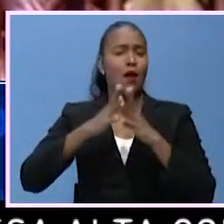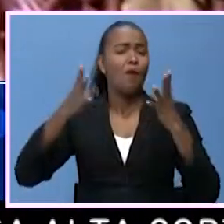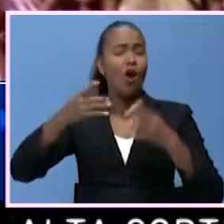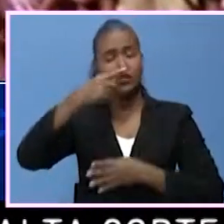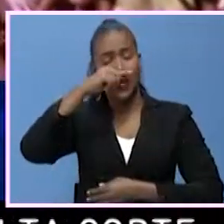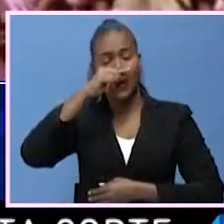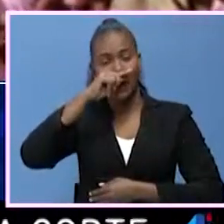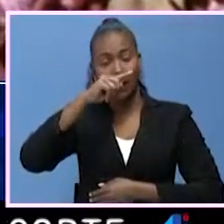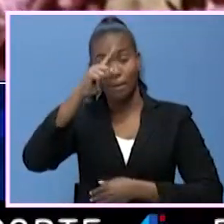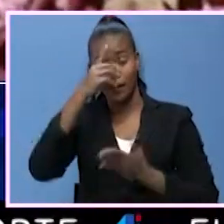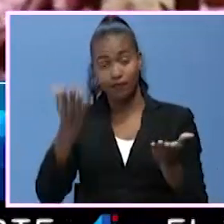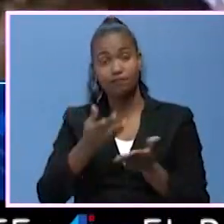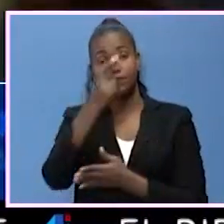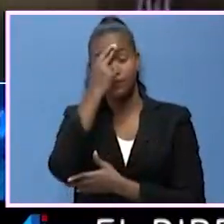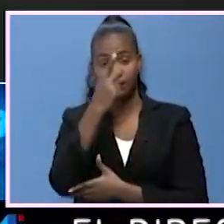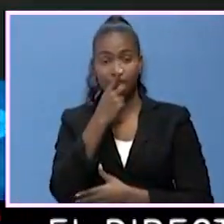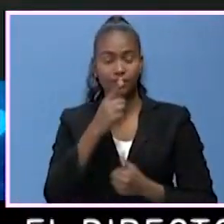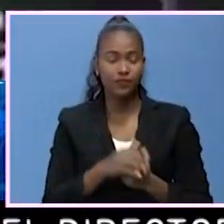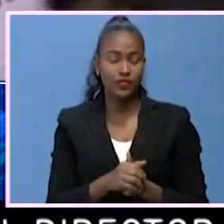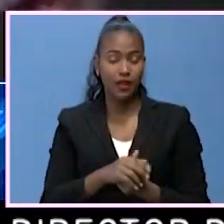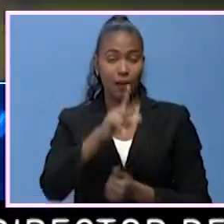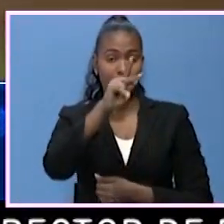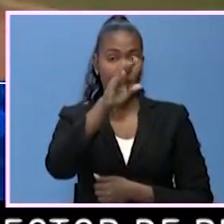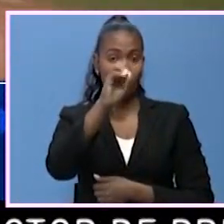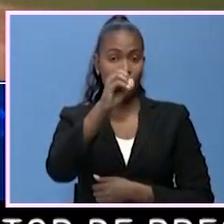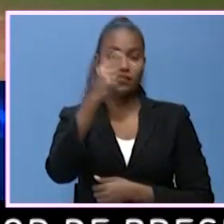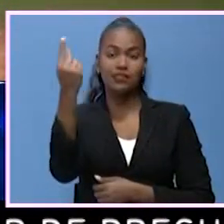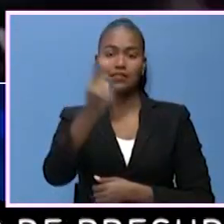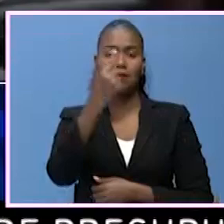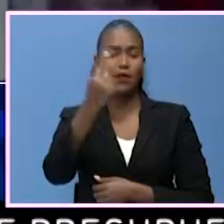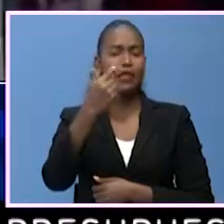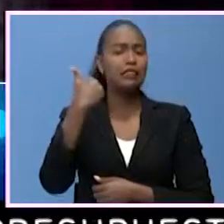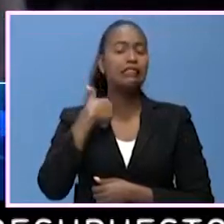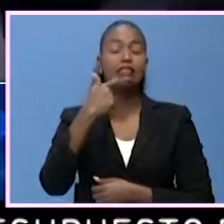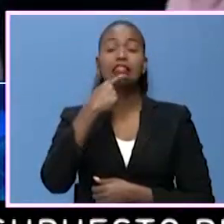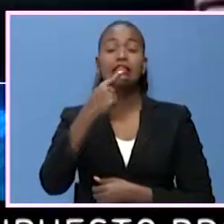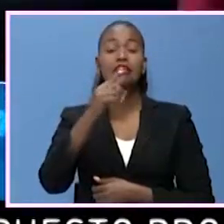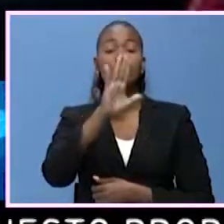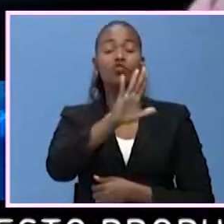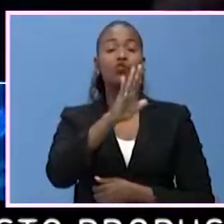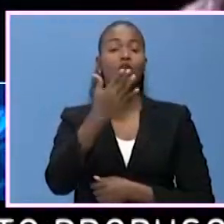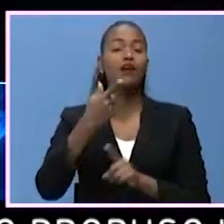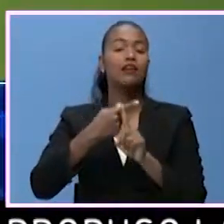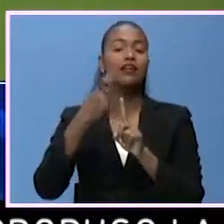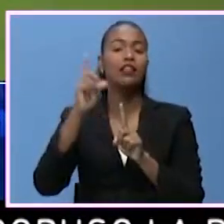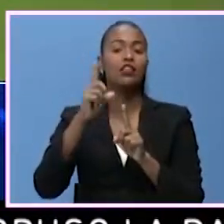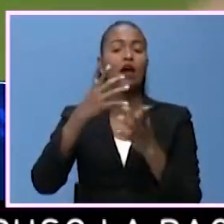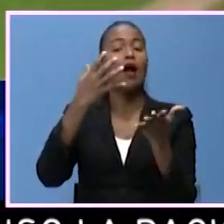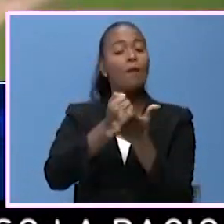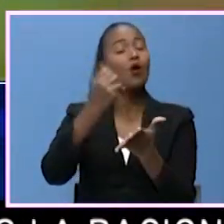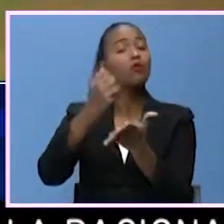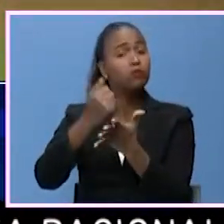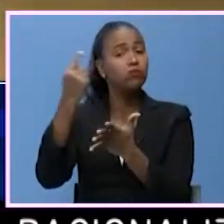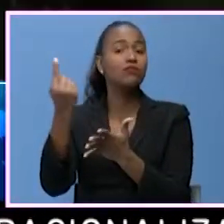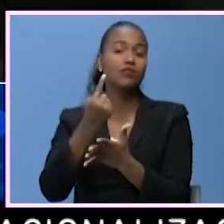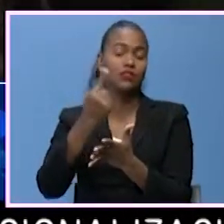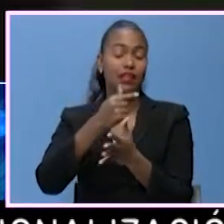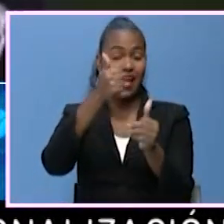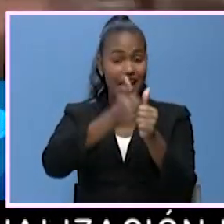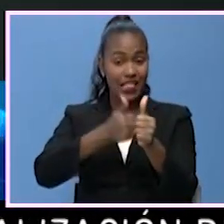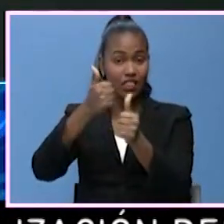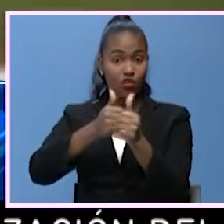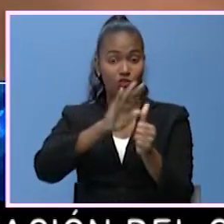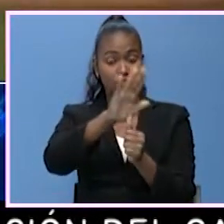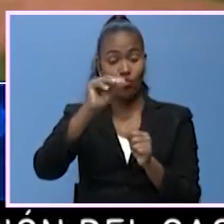niños en nuestro país. Pedro siempre ha sostenido que es un producto de las oportunidades y cada uno de